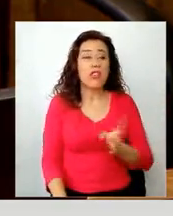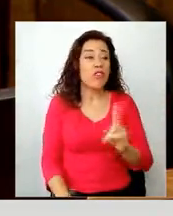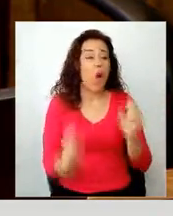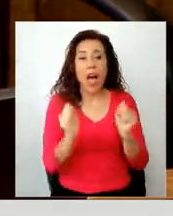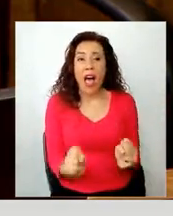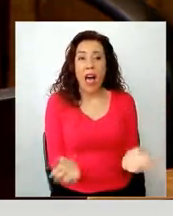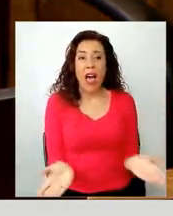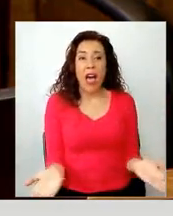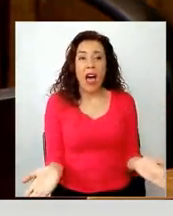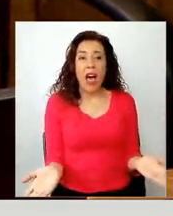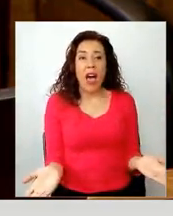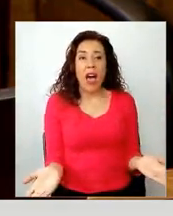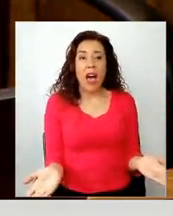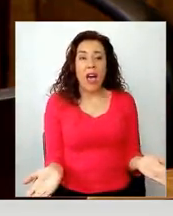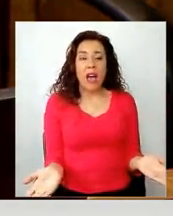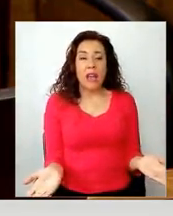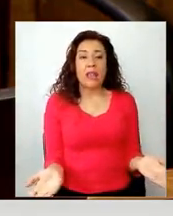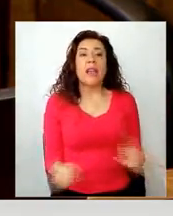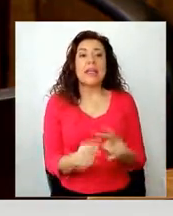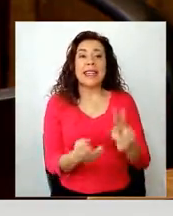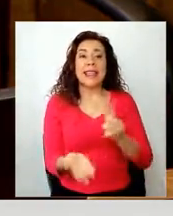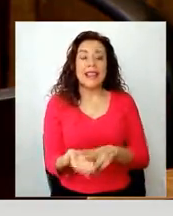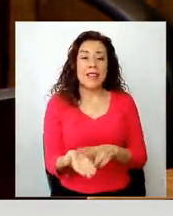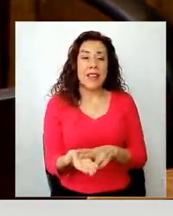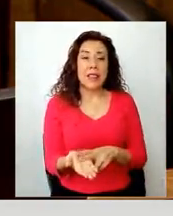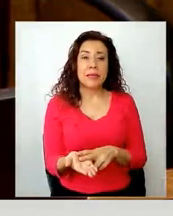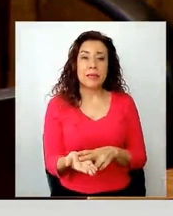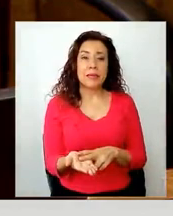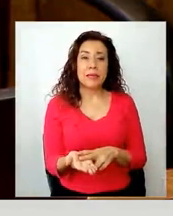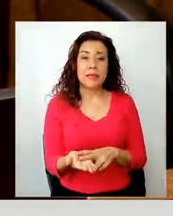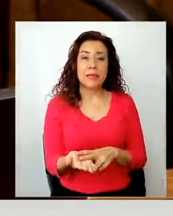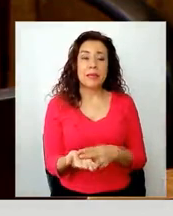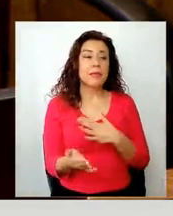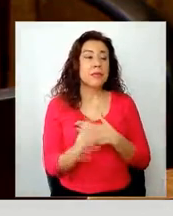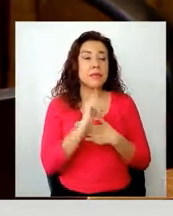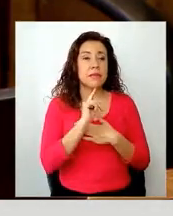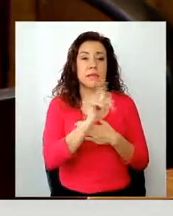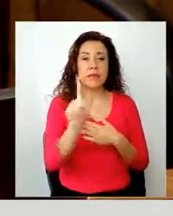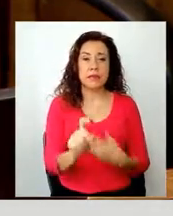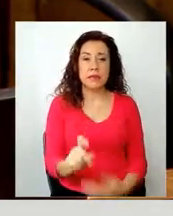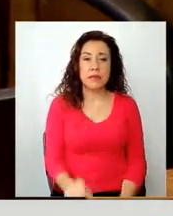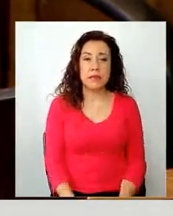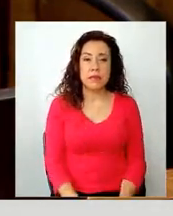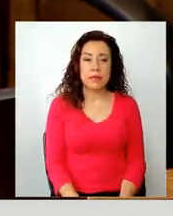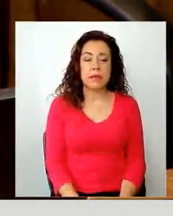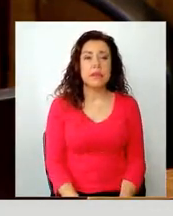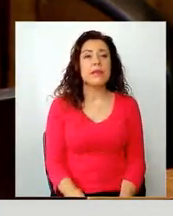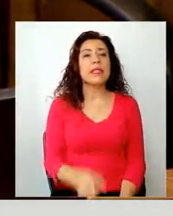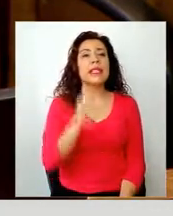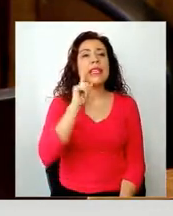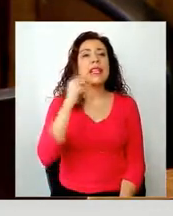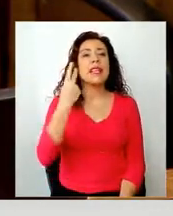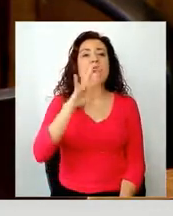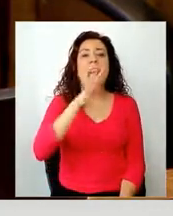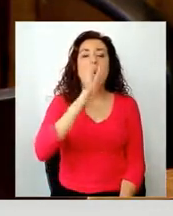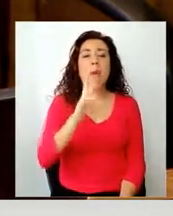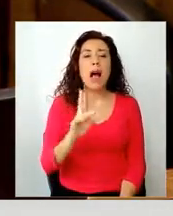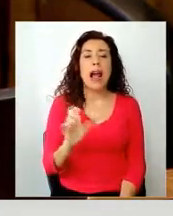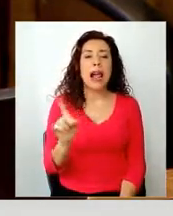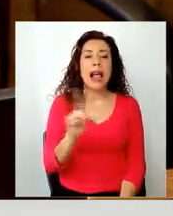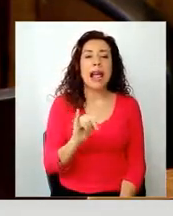hacerlo de verdad Y en serio pregunta presidente de quién son las aguas residuales en Chile